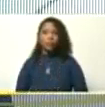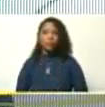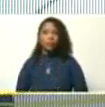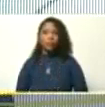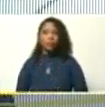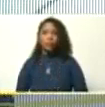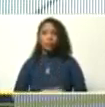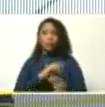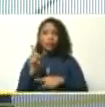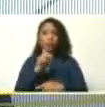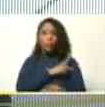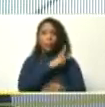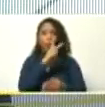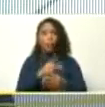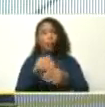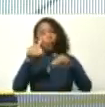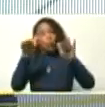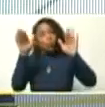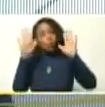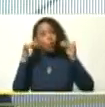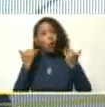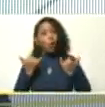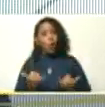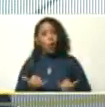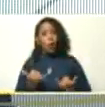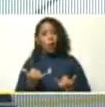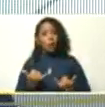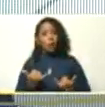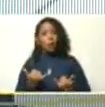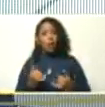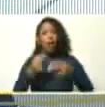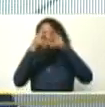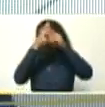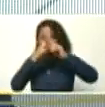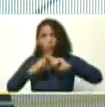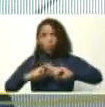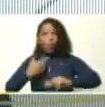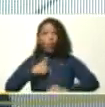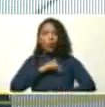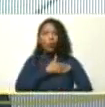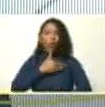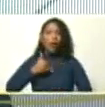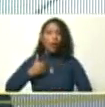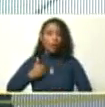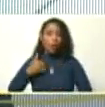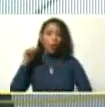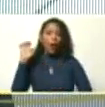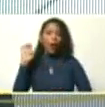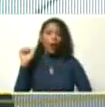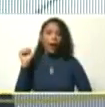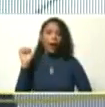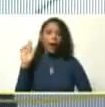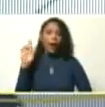Y este poema, por supuesto, ahora es en honor de nuestro querido Earle.